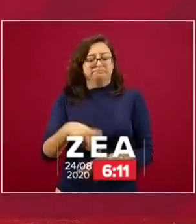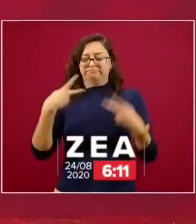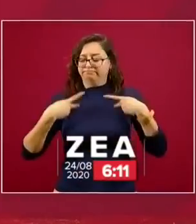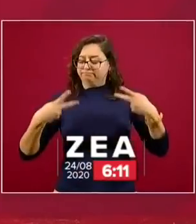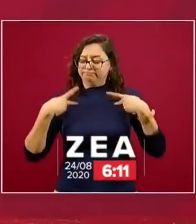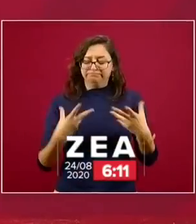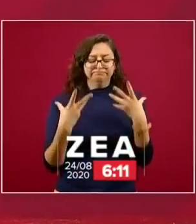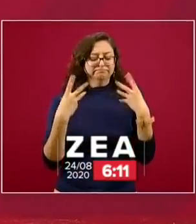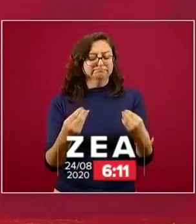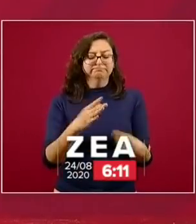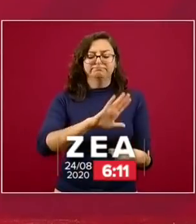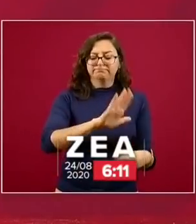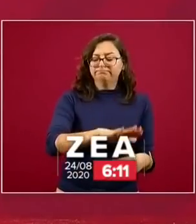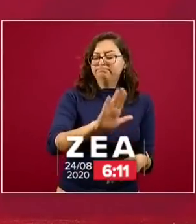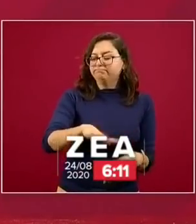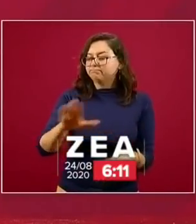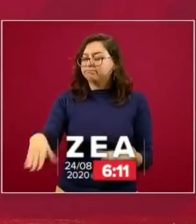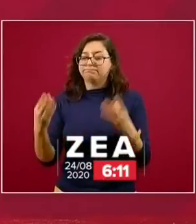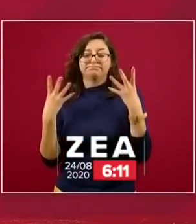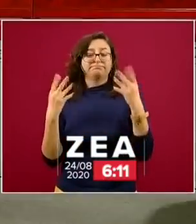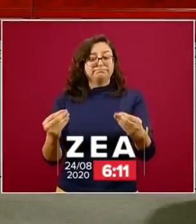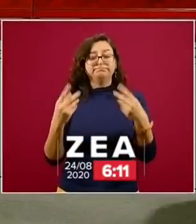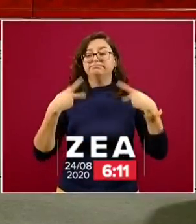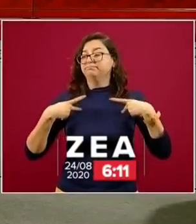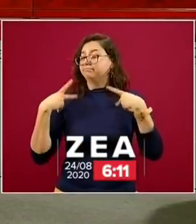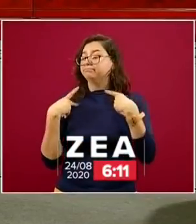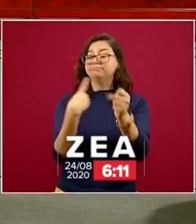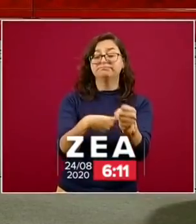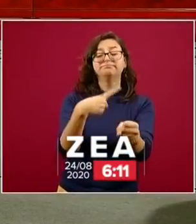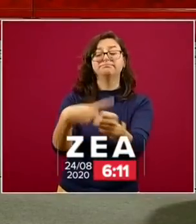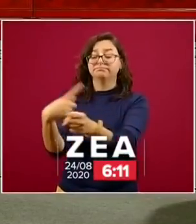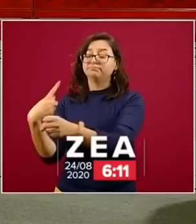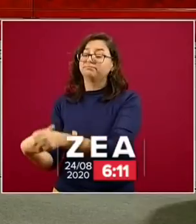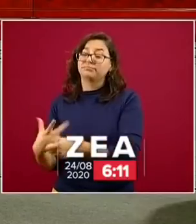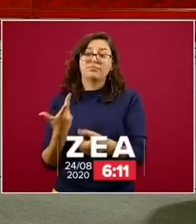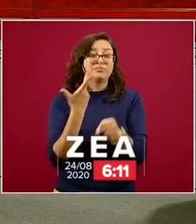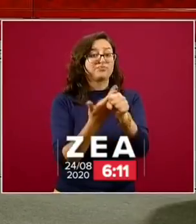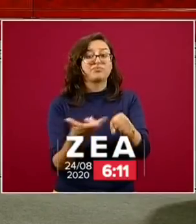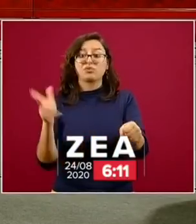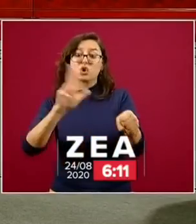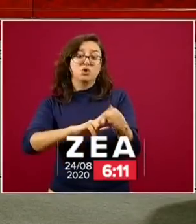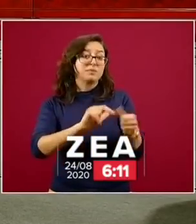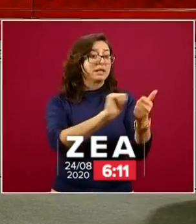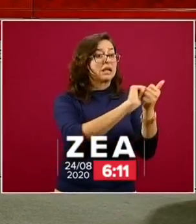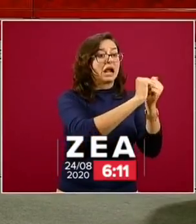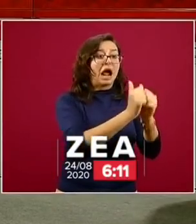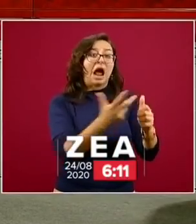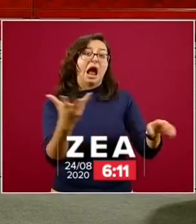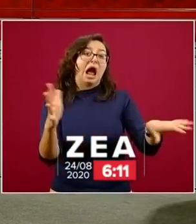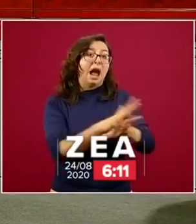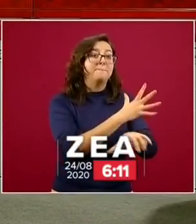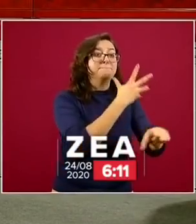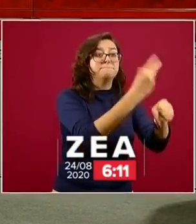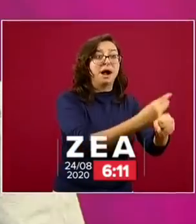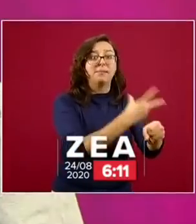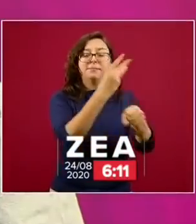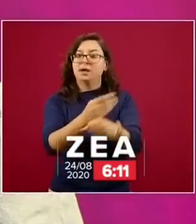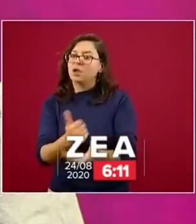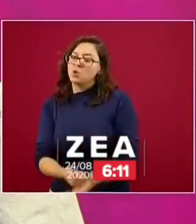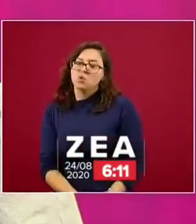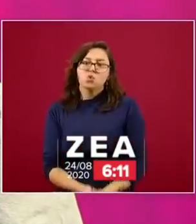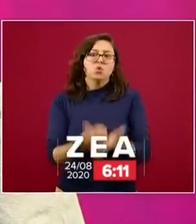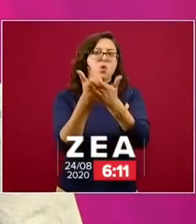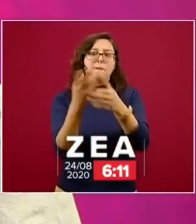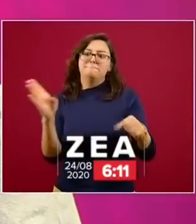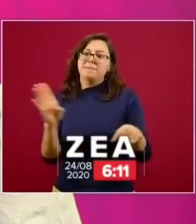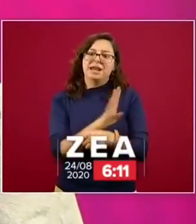muchísima carga de enfermedad y en la reconversión hospitalaria nos dio una ventaja para no